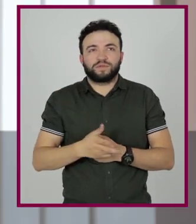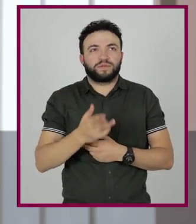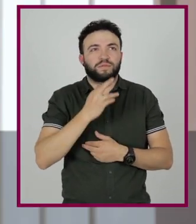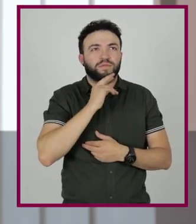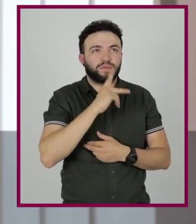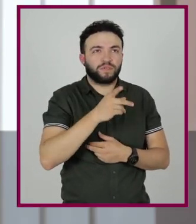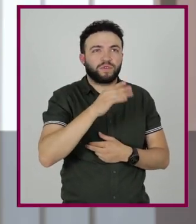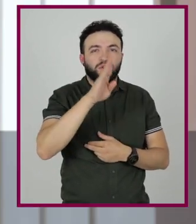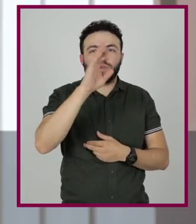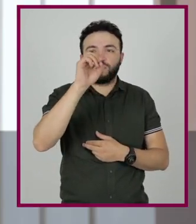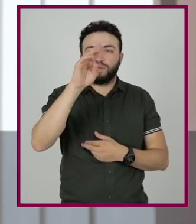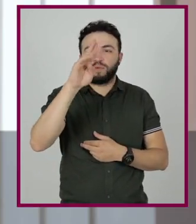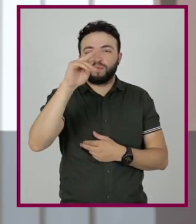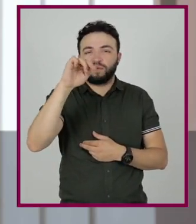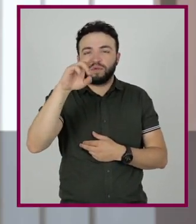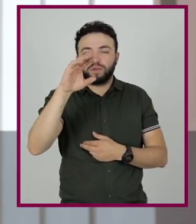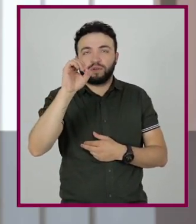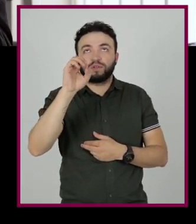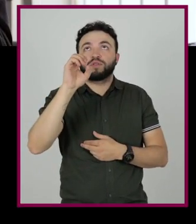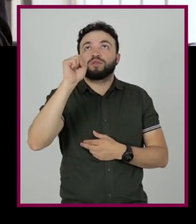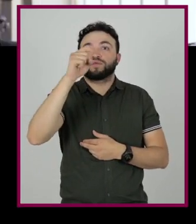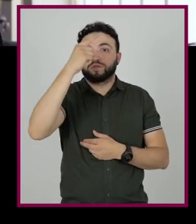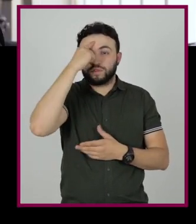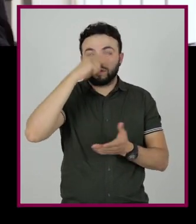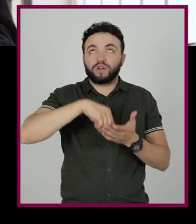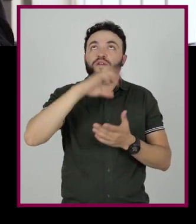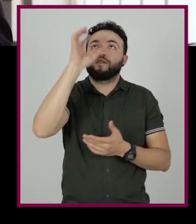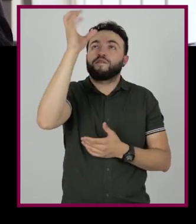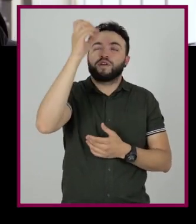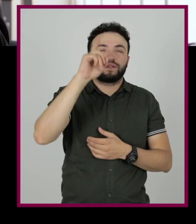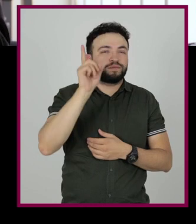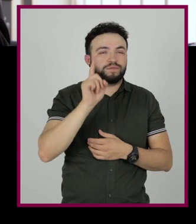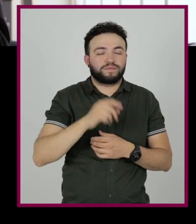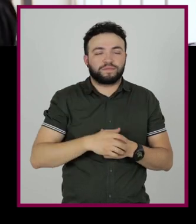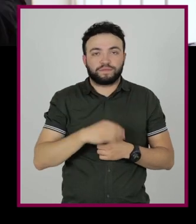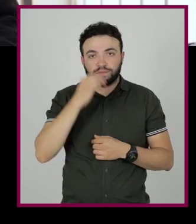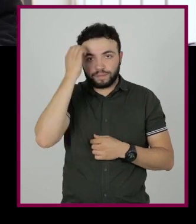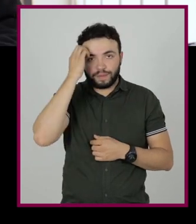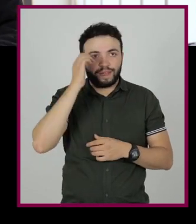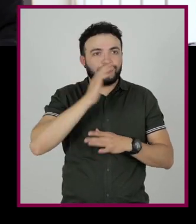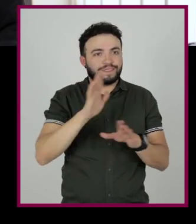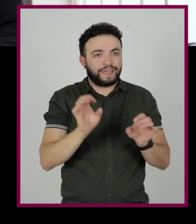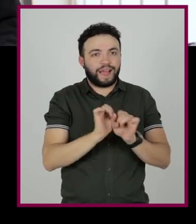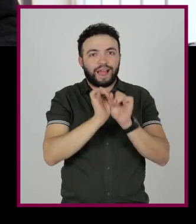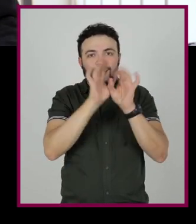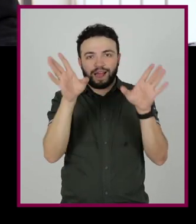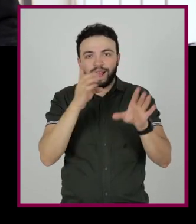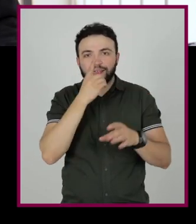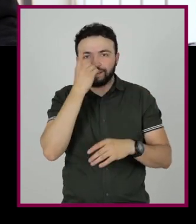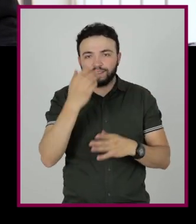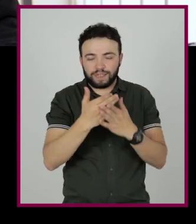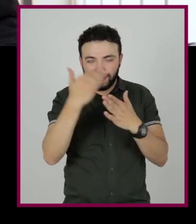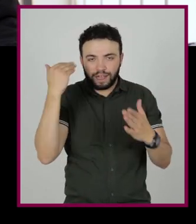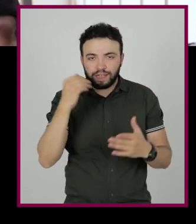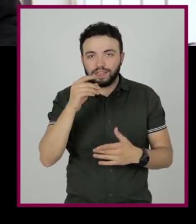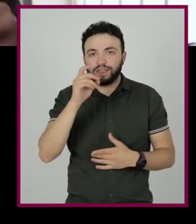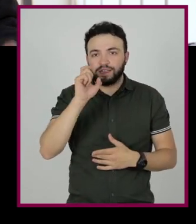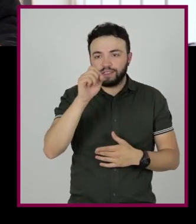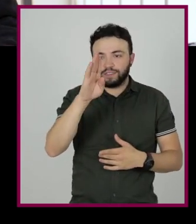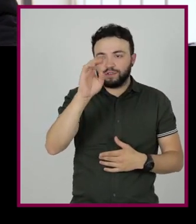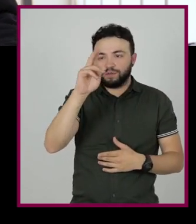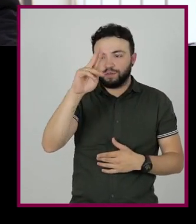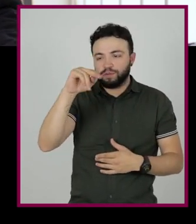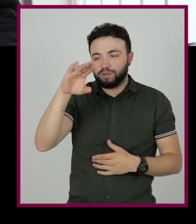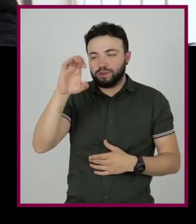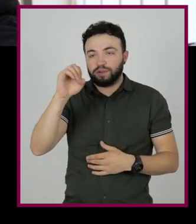Para empezar, hay que decir que bovinos no es ningún foco. Juanma, ya dejamos claro hace rato que bovinos tienen